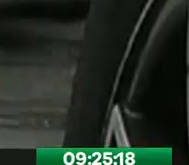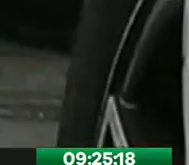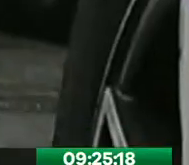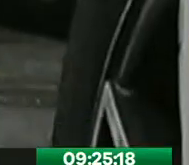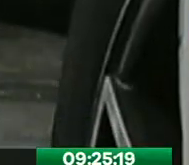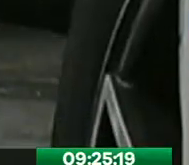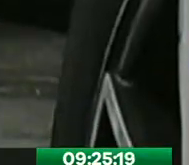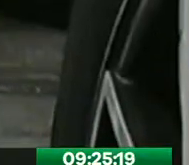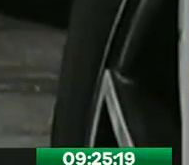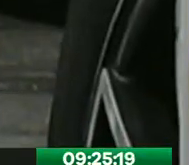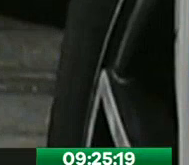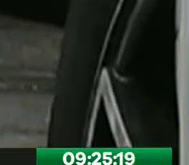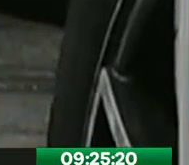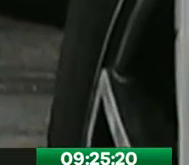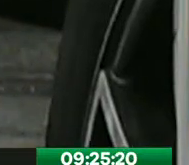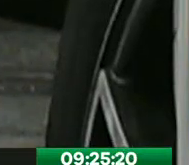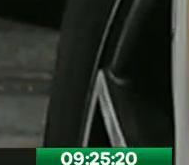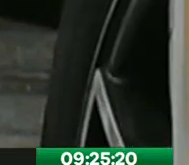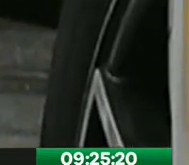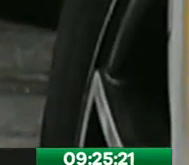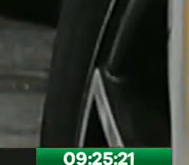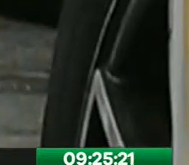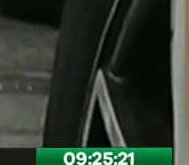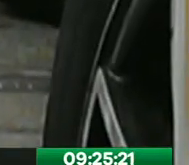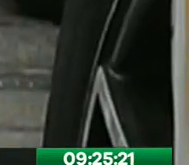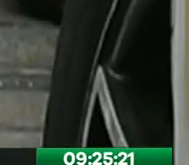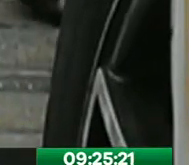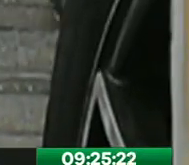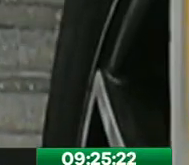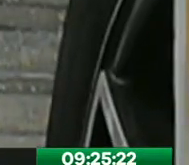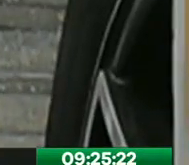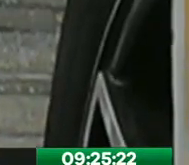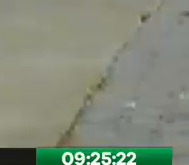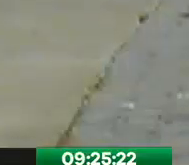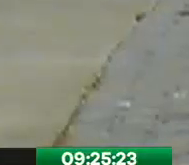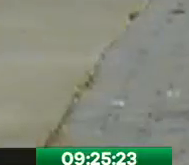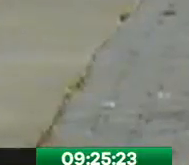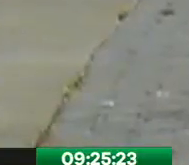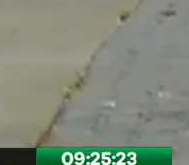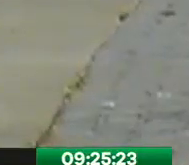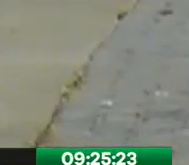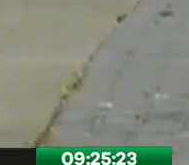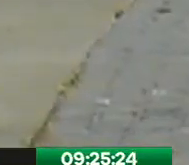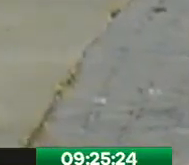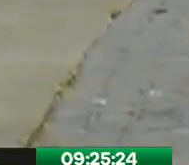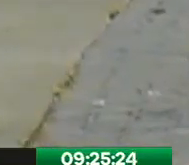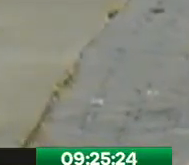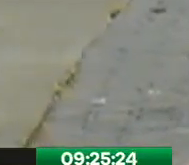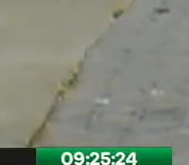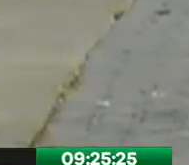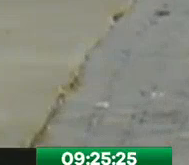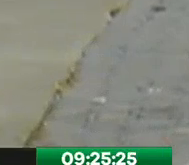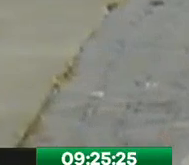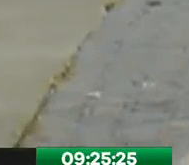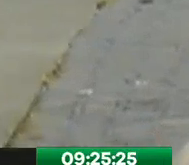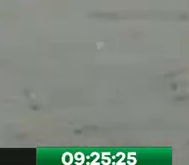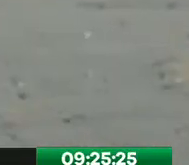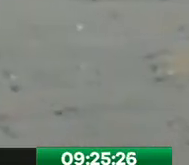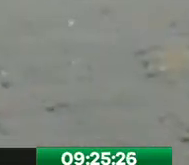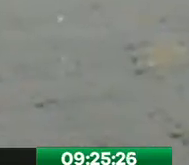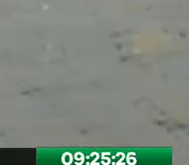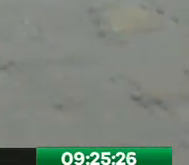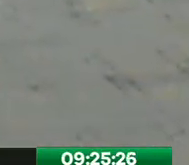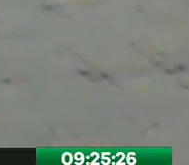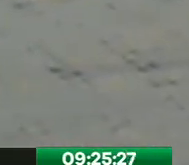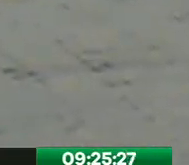y sintieron la confianza de pactar una carrera hasta el cantón Durán. Sin embargo, apenas transcurría una cuadra